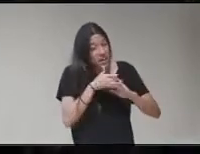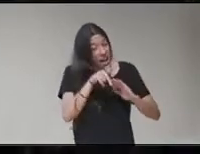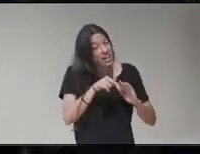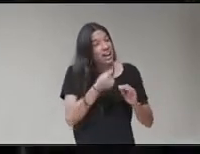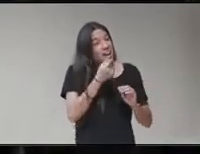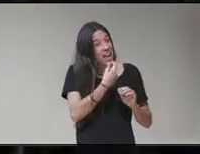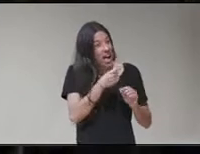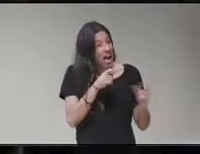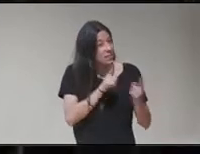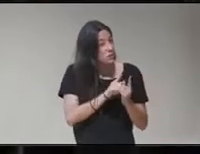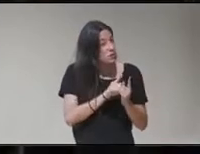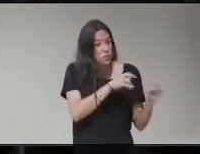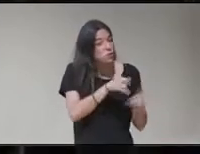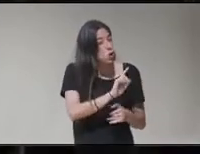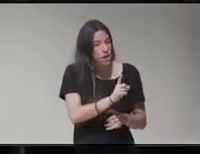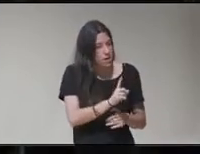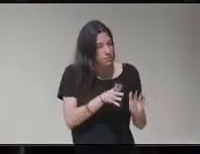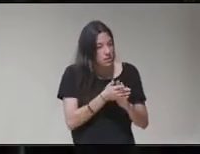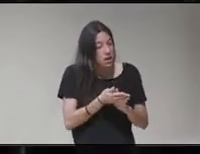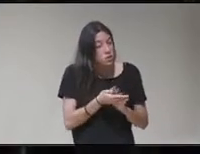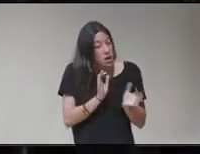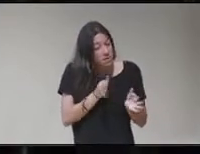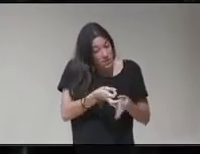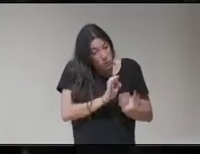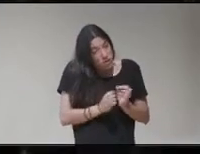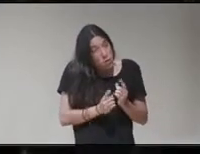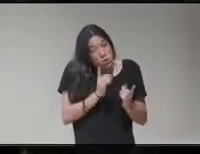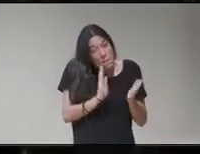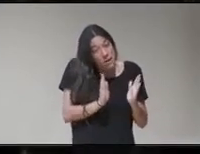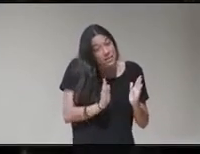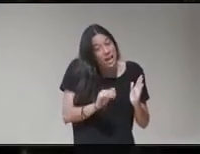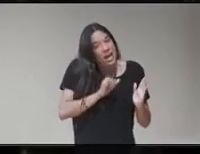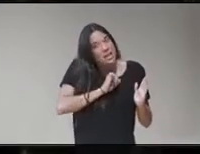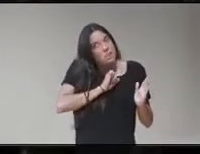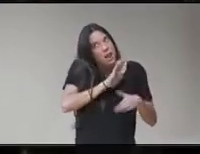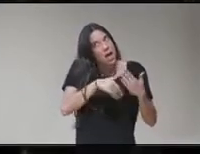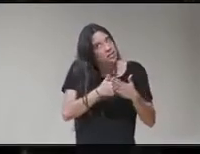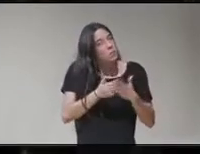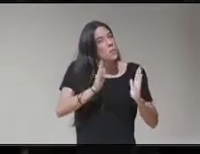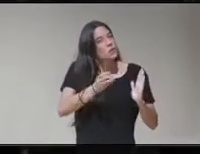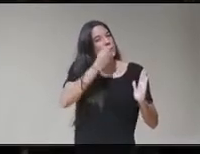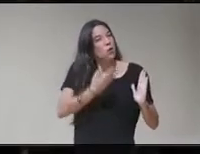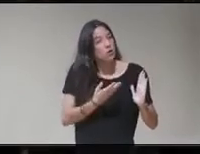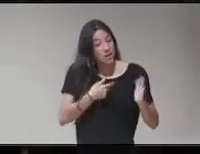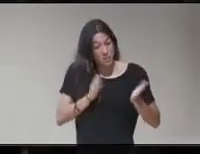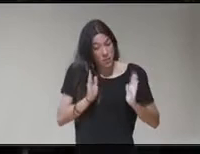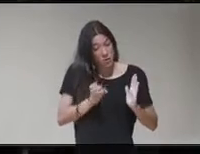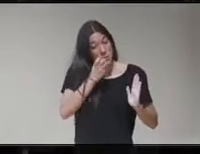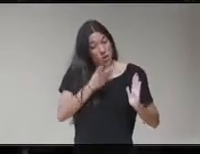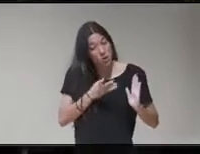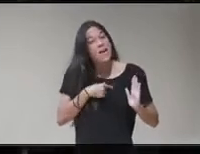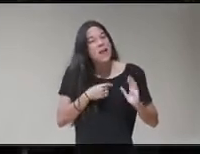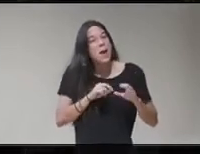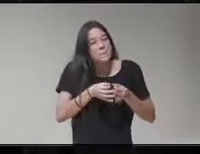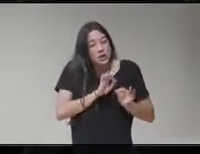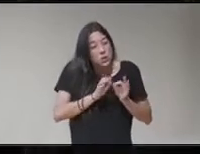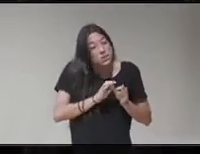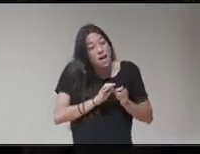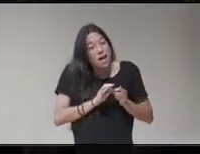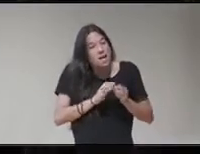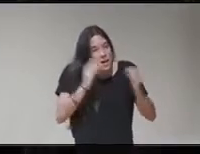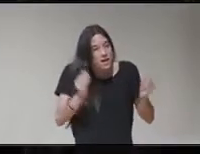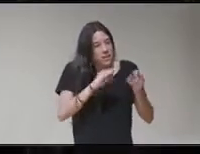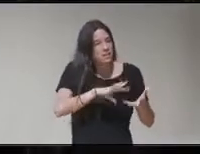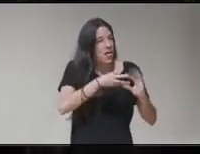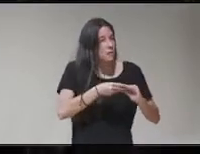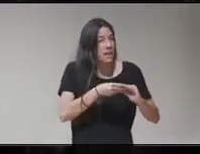parte de tu microbiota va a estar allí esperando que vengan tiempos mejores. Y cuando llegan esos tiempos mejores, esa microbiota es la que mejor adaptada